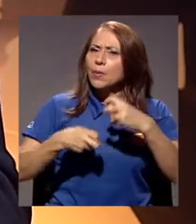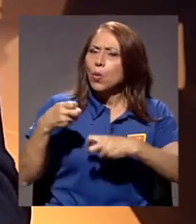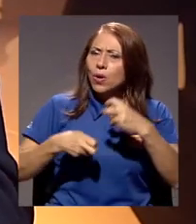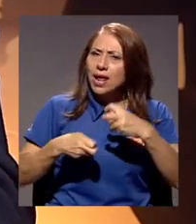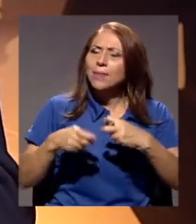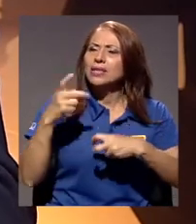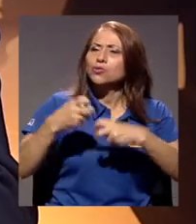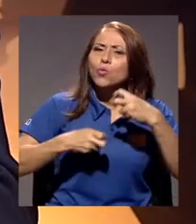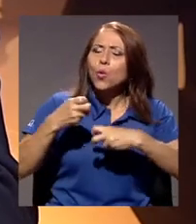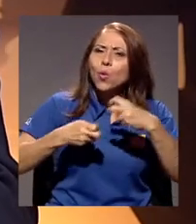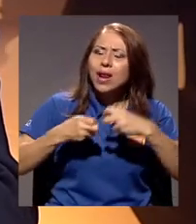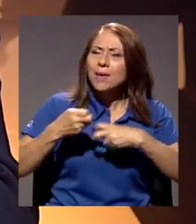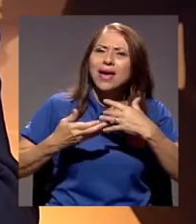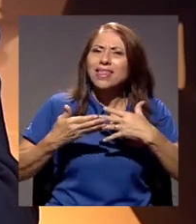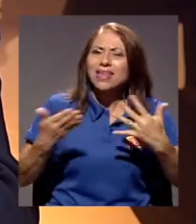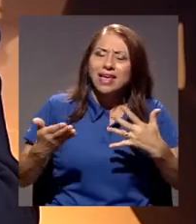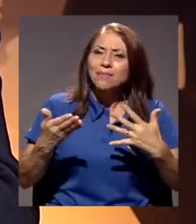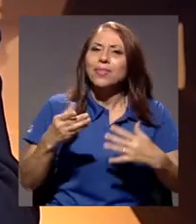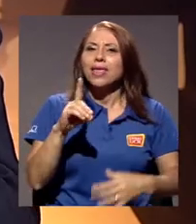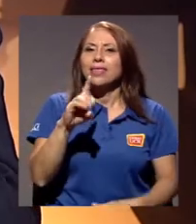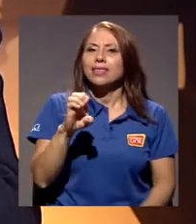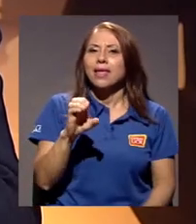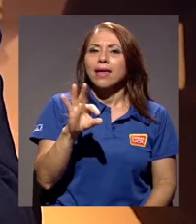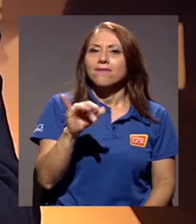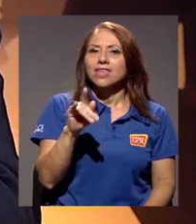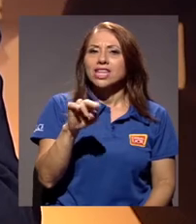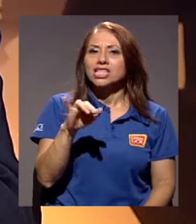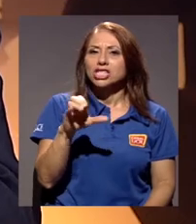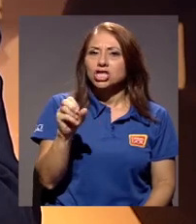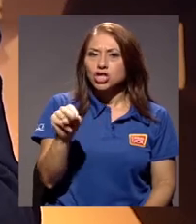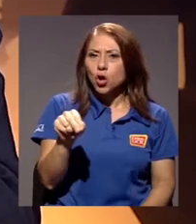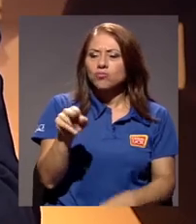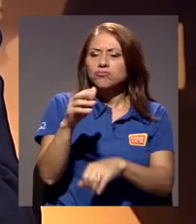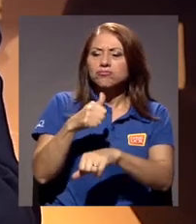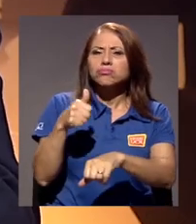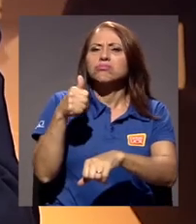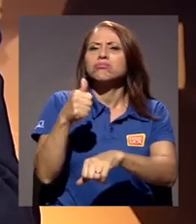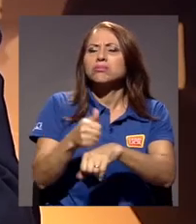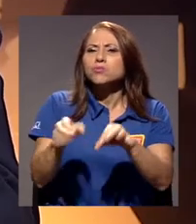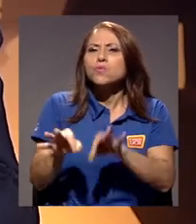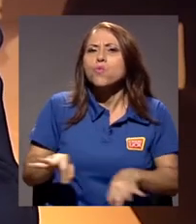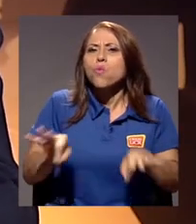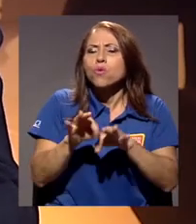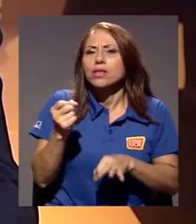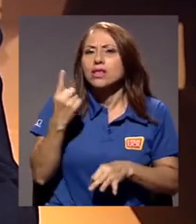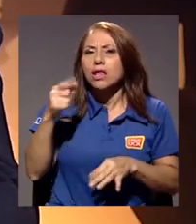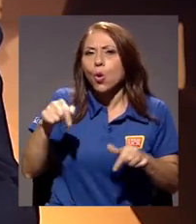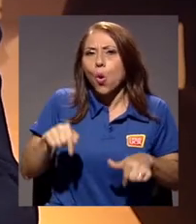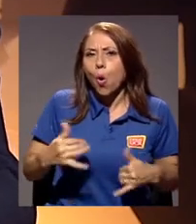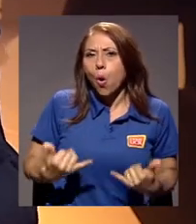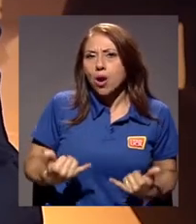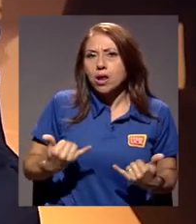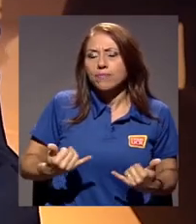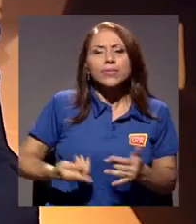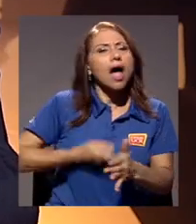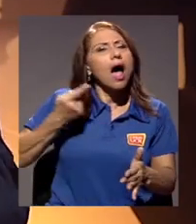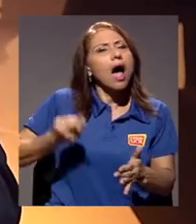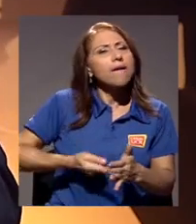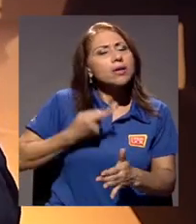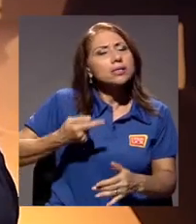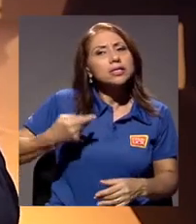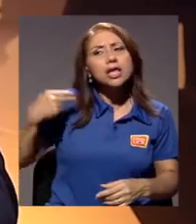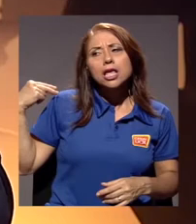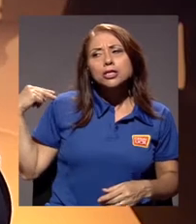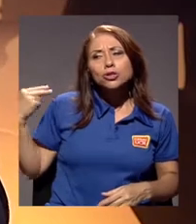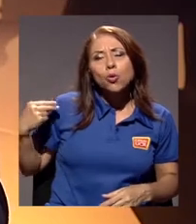de definición y es muy importante esto entenderlo hoy porque a veces la historia transcurre y